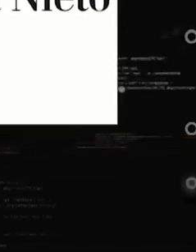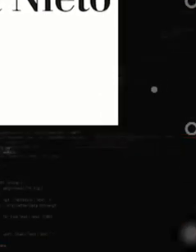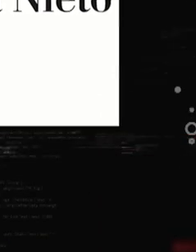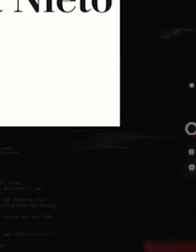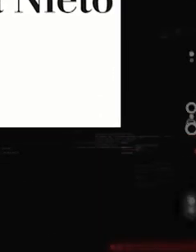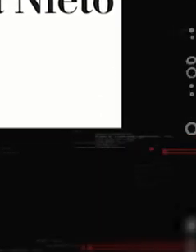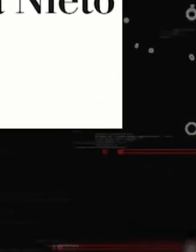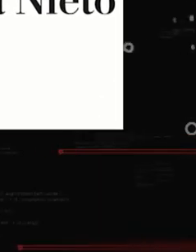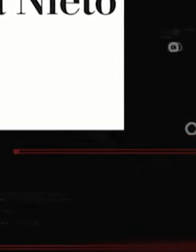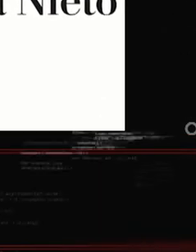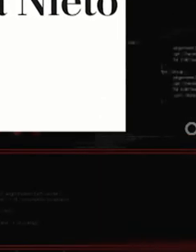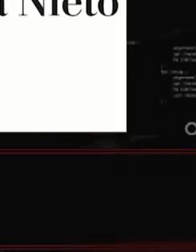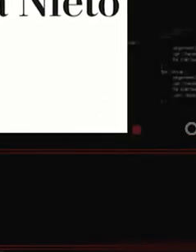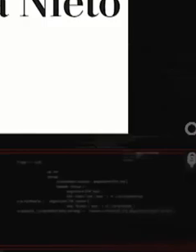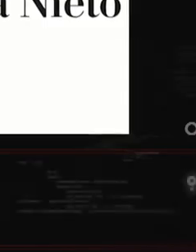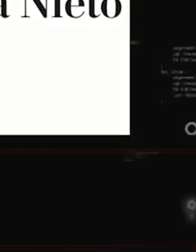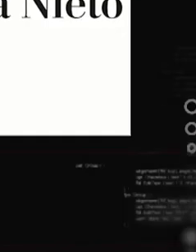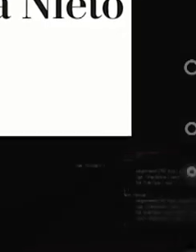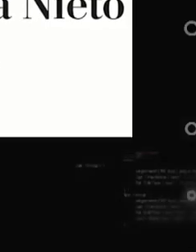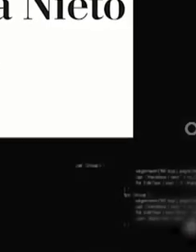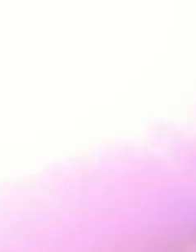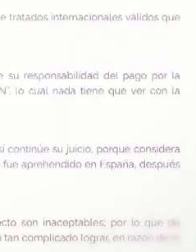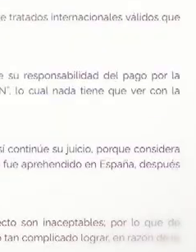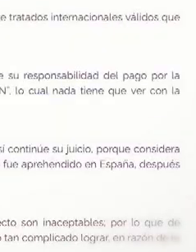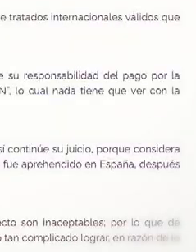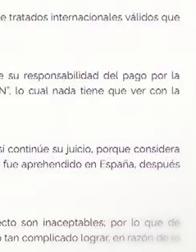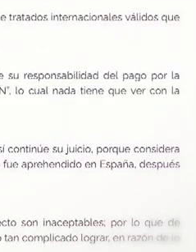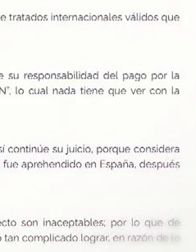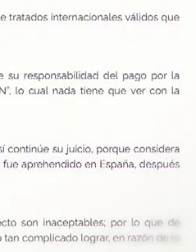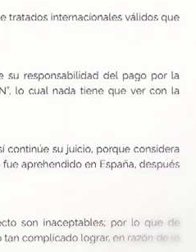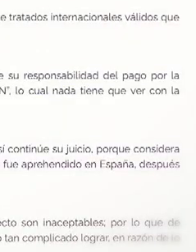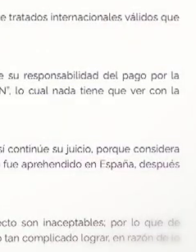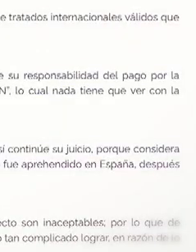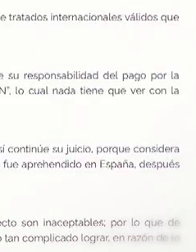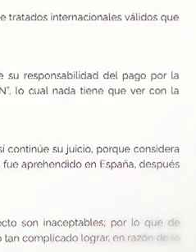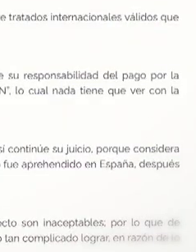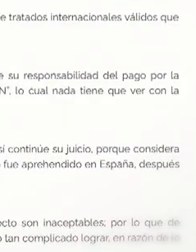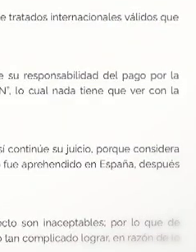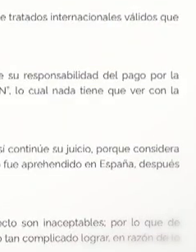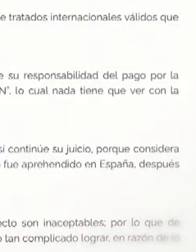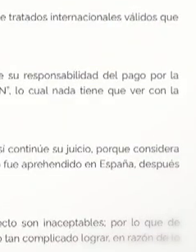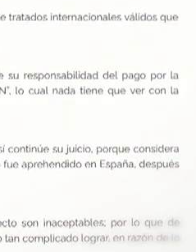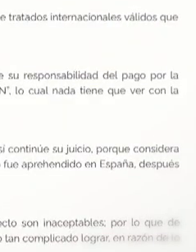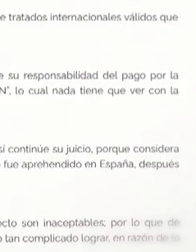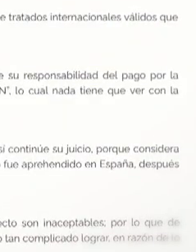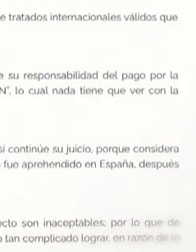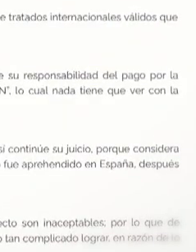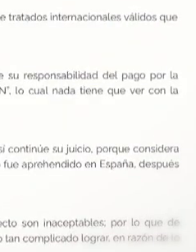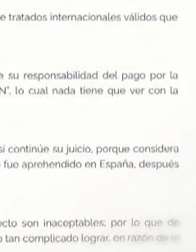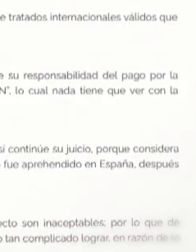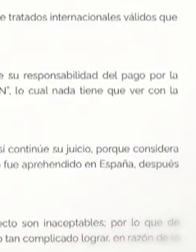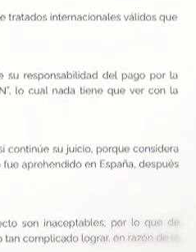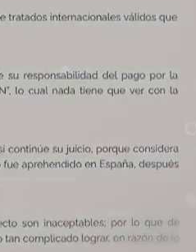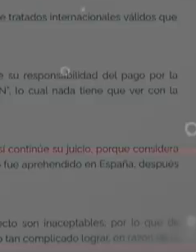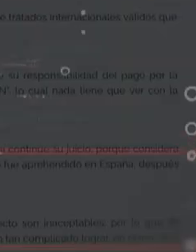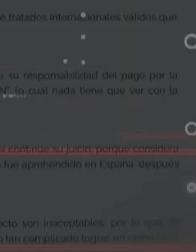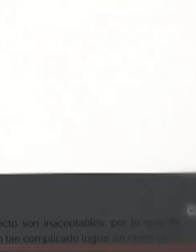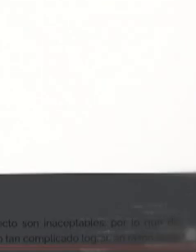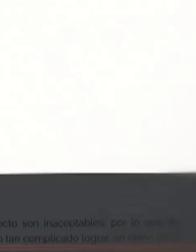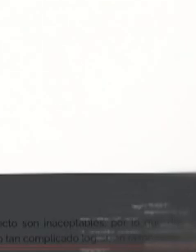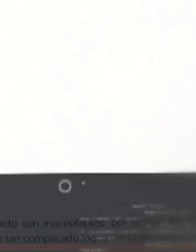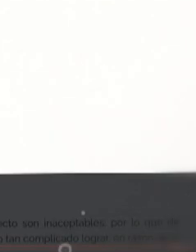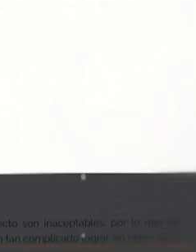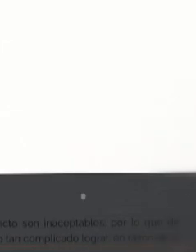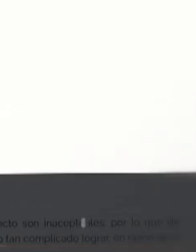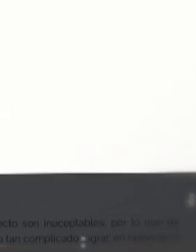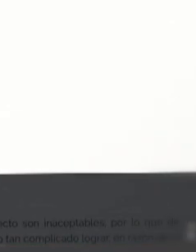mencionan que han sido jueces y magistrados del Poder Judicial los que han beneficiado a Emilio L., como lo señaló la propia Fiscalía General